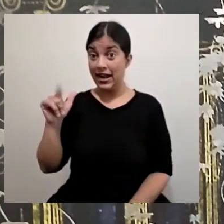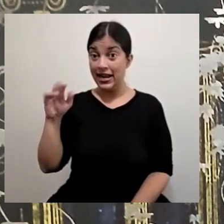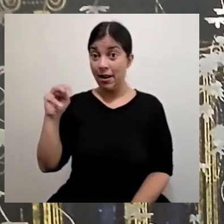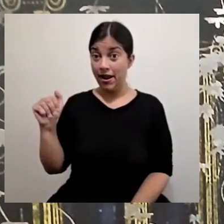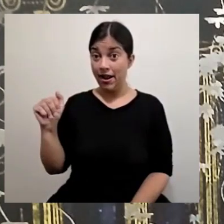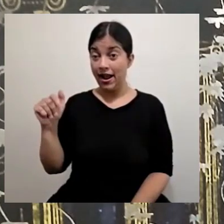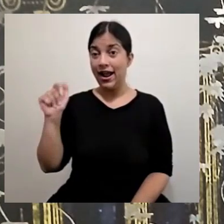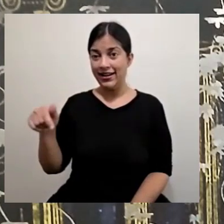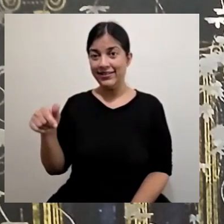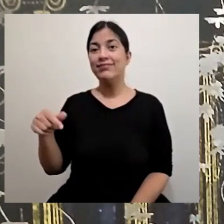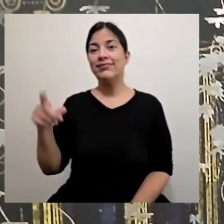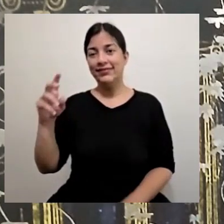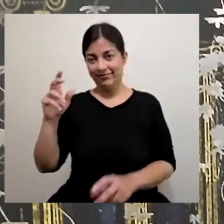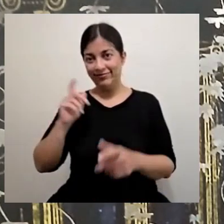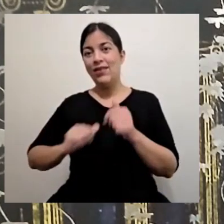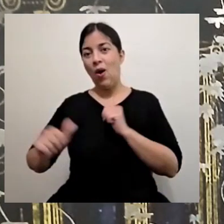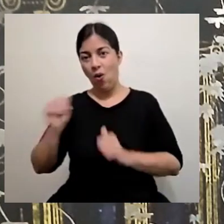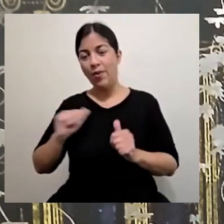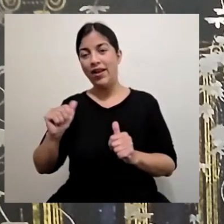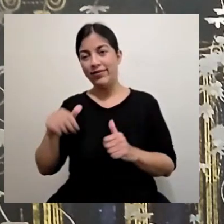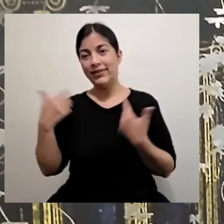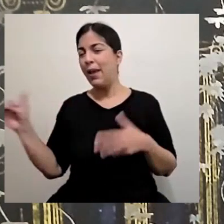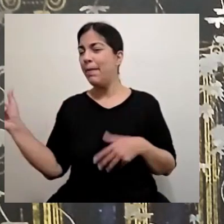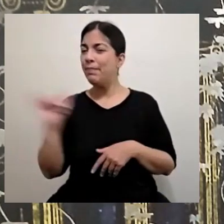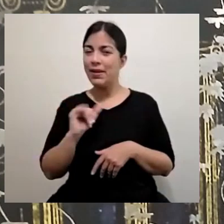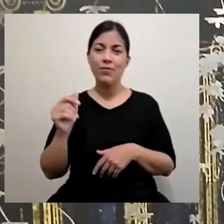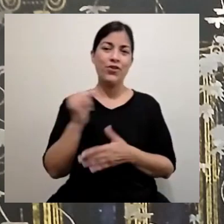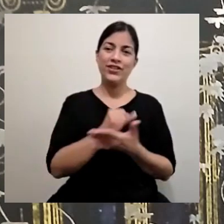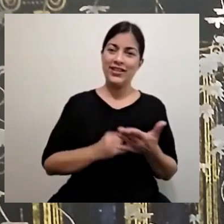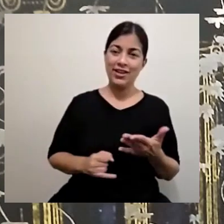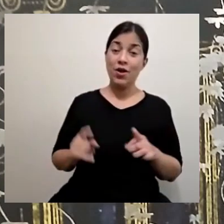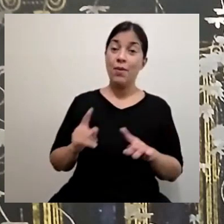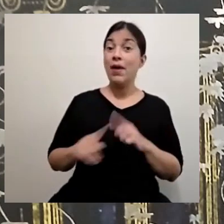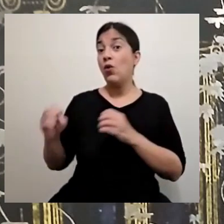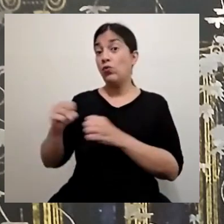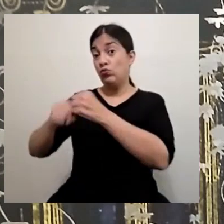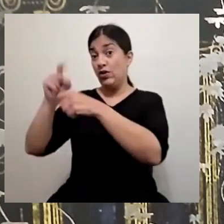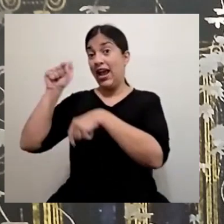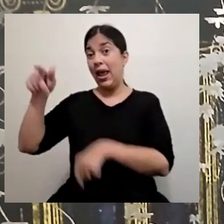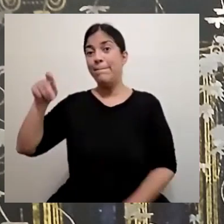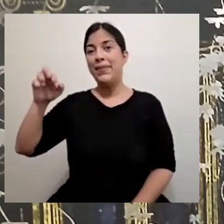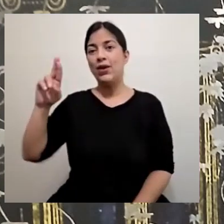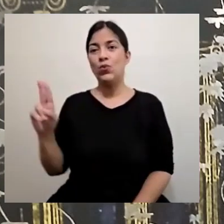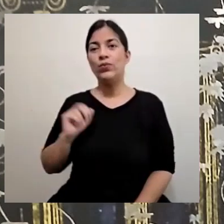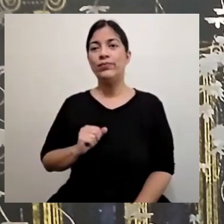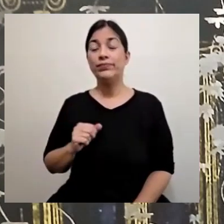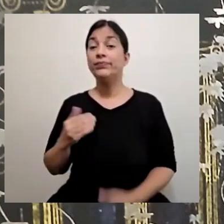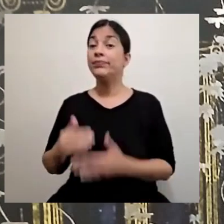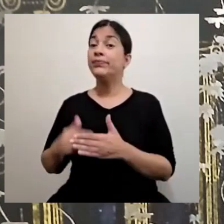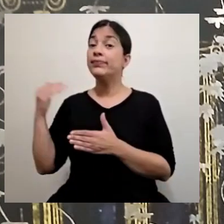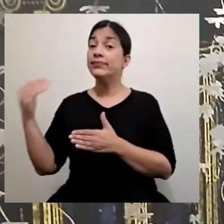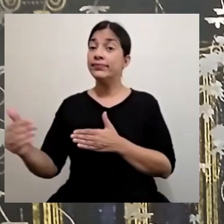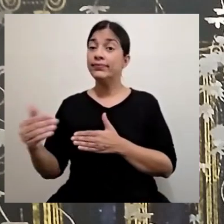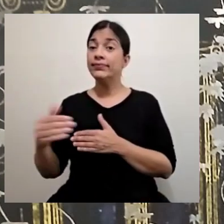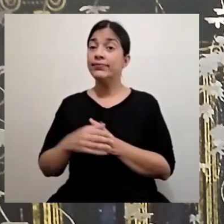Sueño Noche de Verano con el mismo diseño que se hizo acá en Ballet Concierto, pero construido allá en Perú. Y luego,